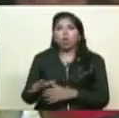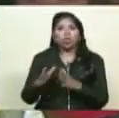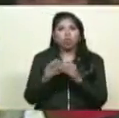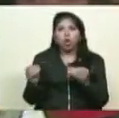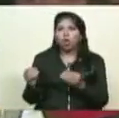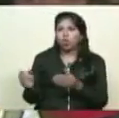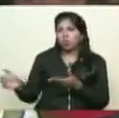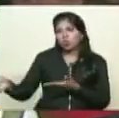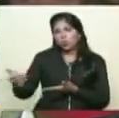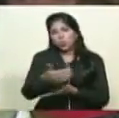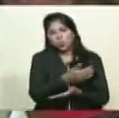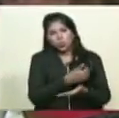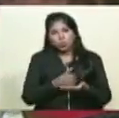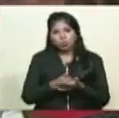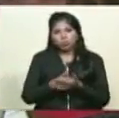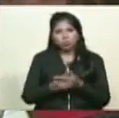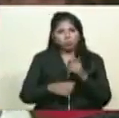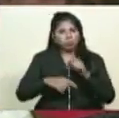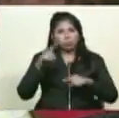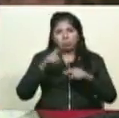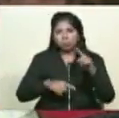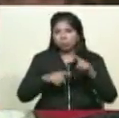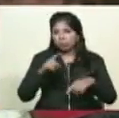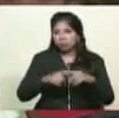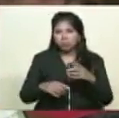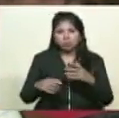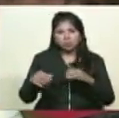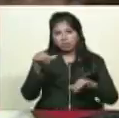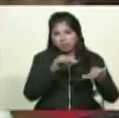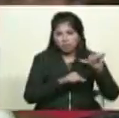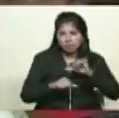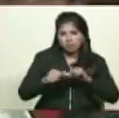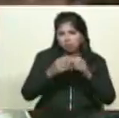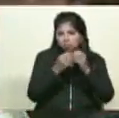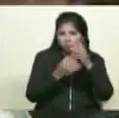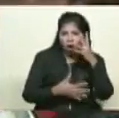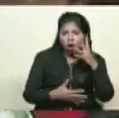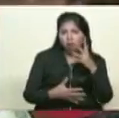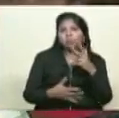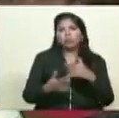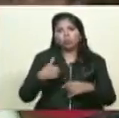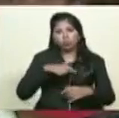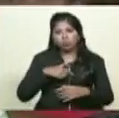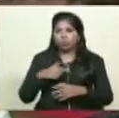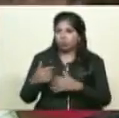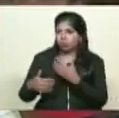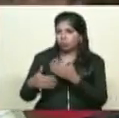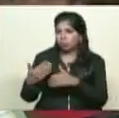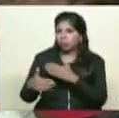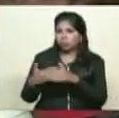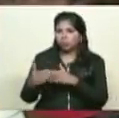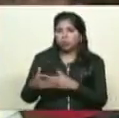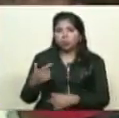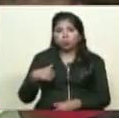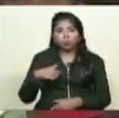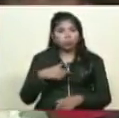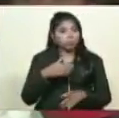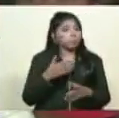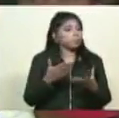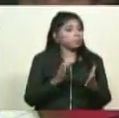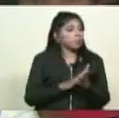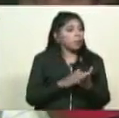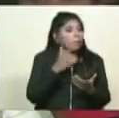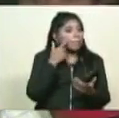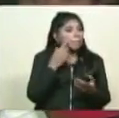fabrica. No se retardan los procesos de producción porque estamos encima de ellos. Pendientes de que llega, pendientes de que hay